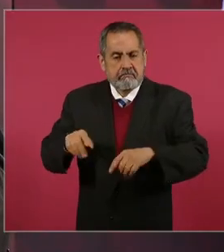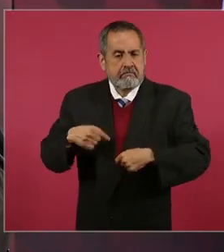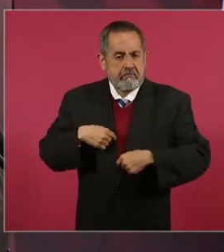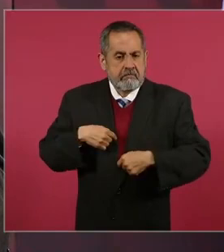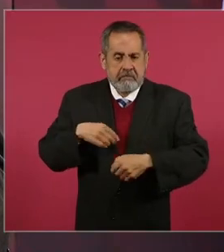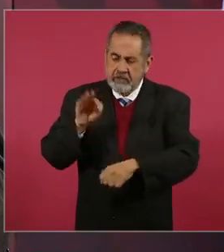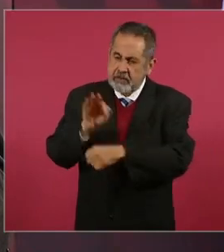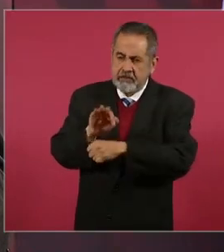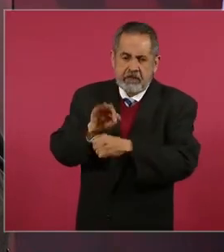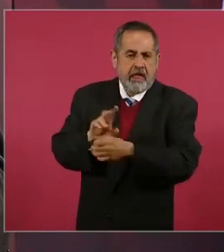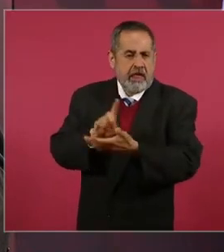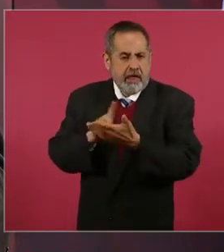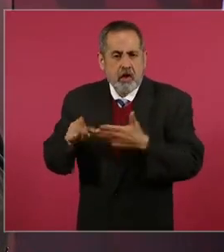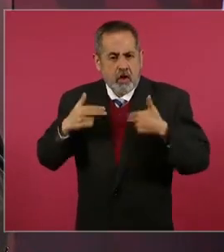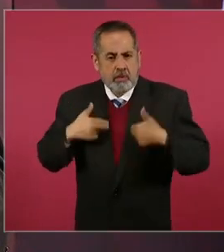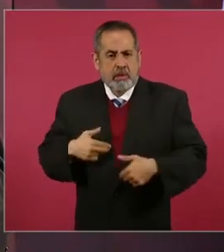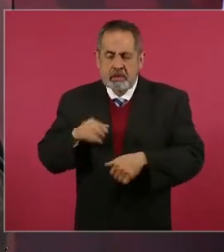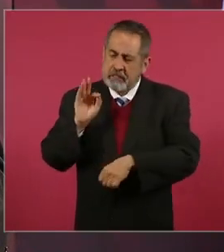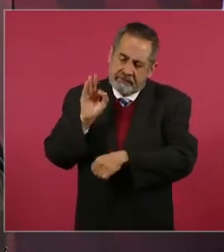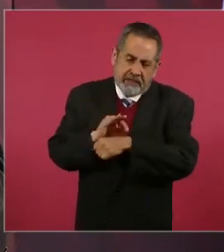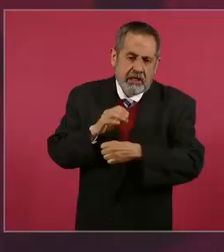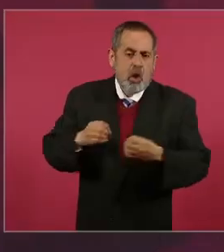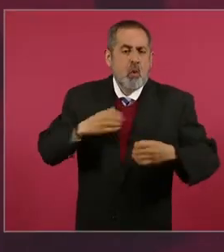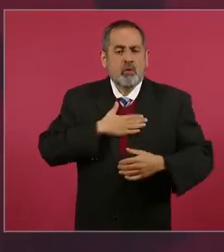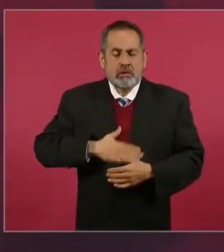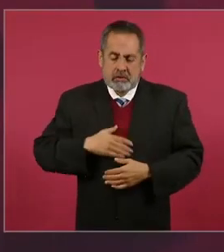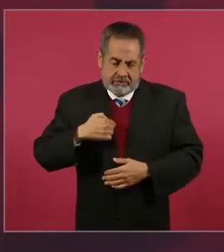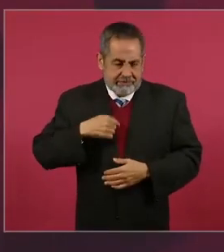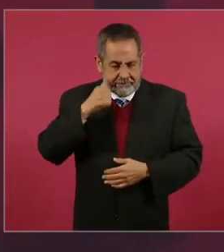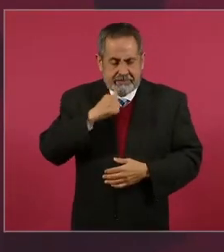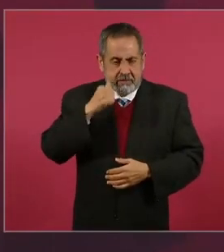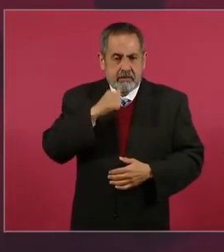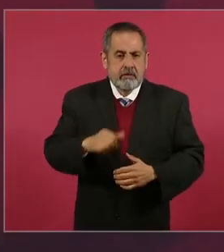por la defensa de los derechos humanos y por la justicia.